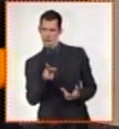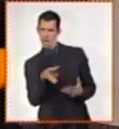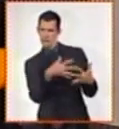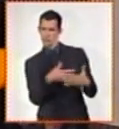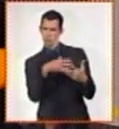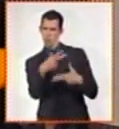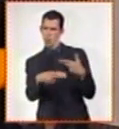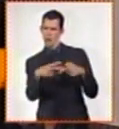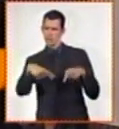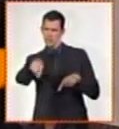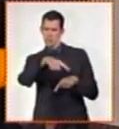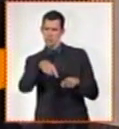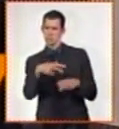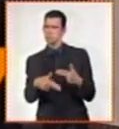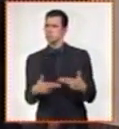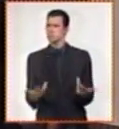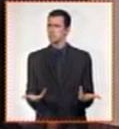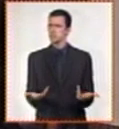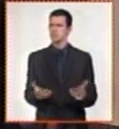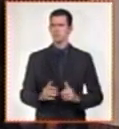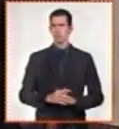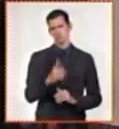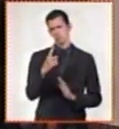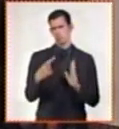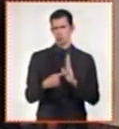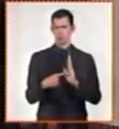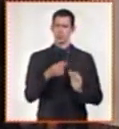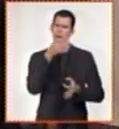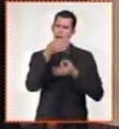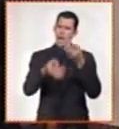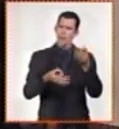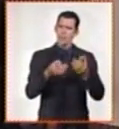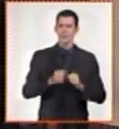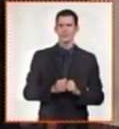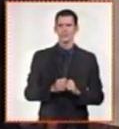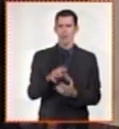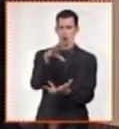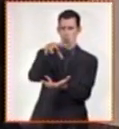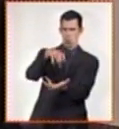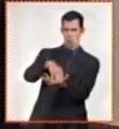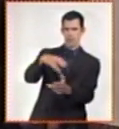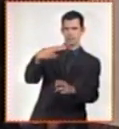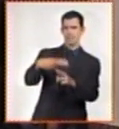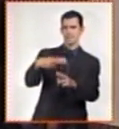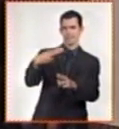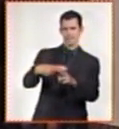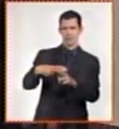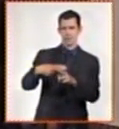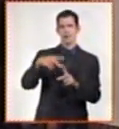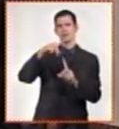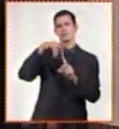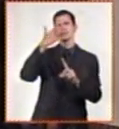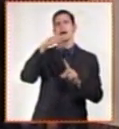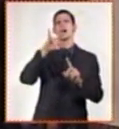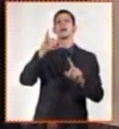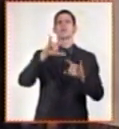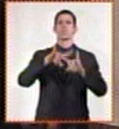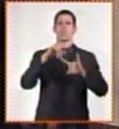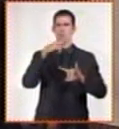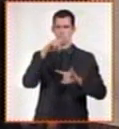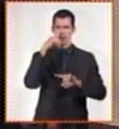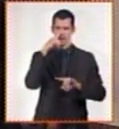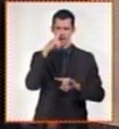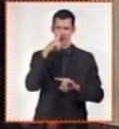es una parte inalienable del territorio chino y la cuestión de Taiwán es un asunto puramente interno. La visita de Nancy Pelosi a